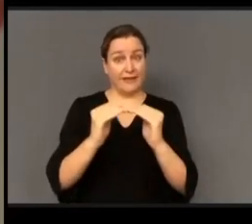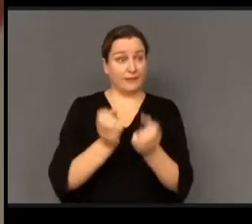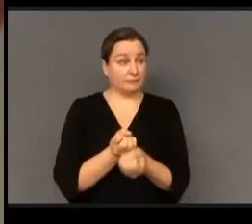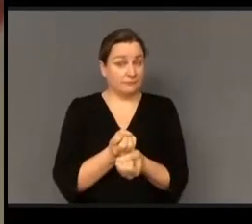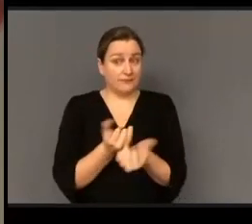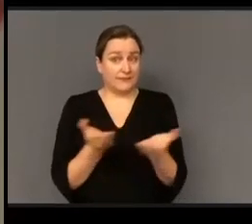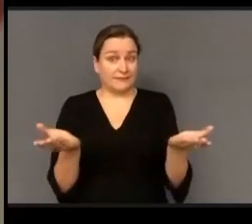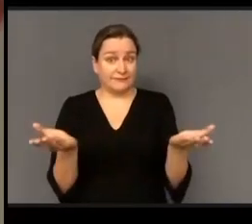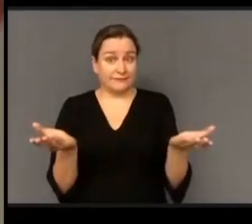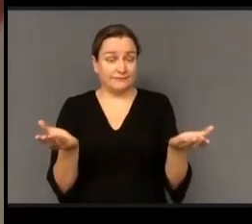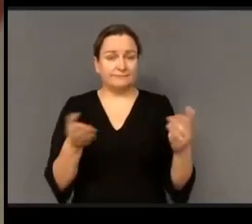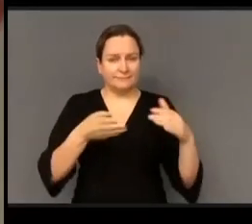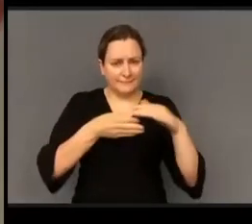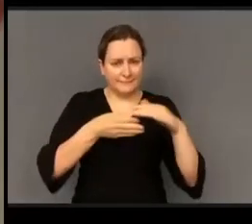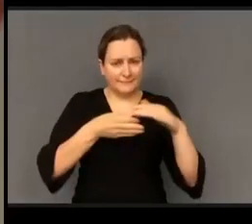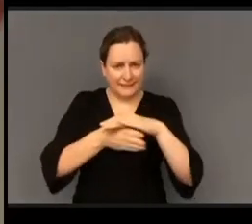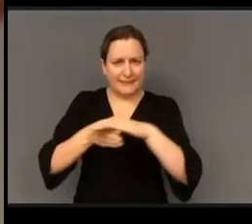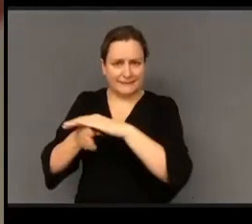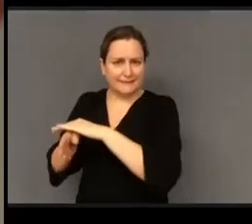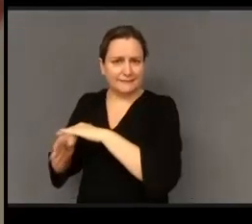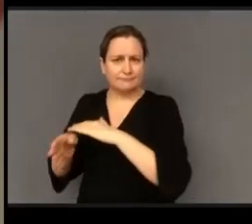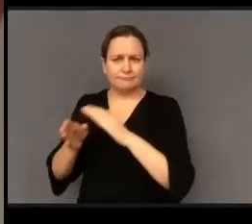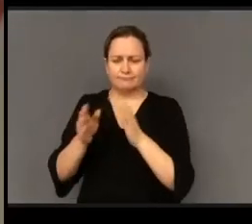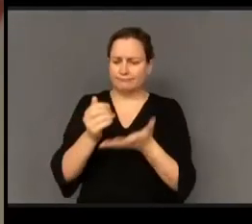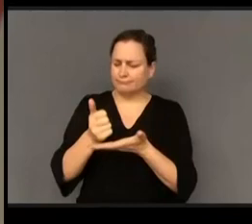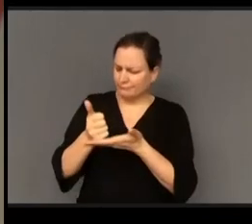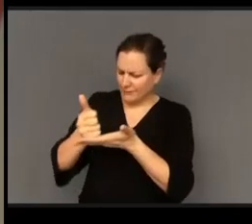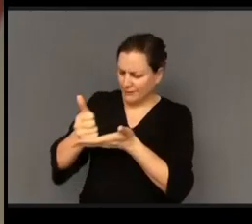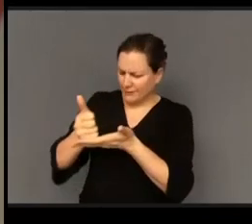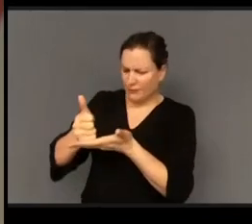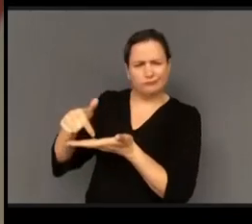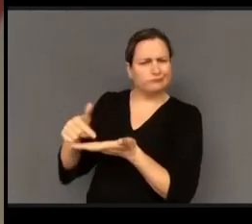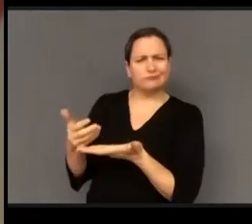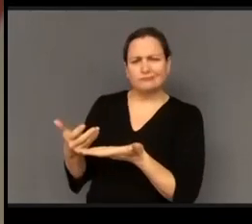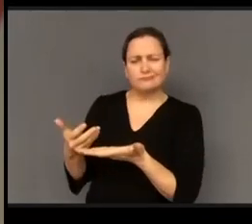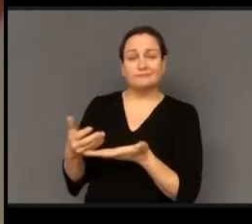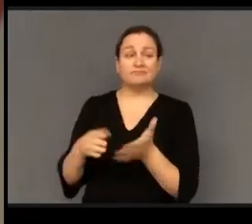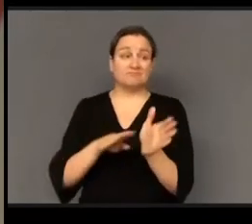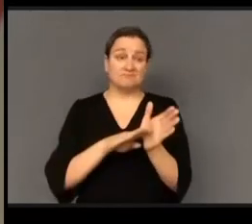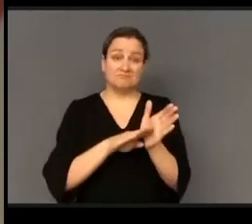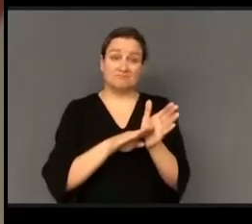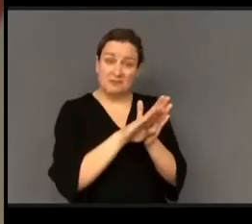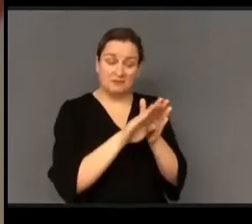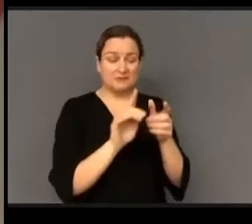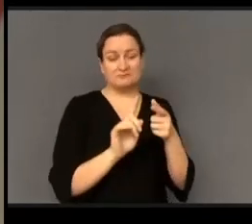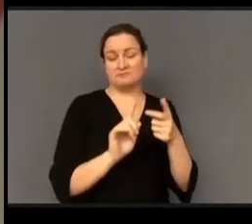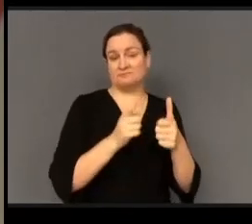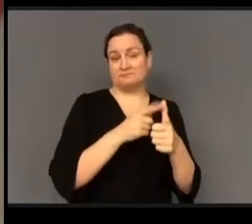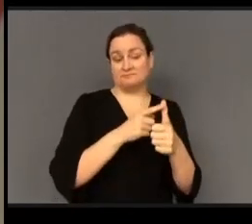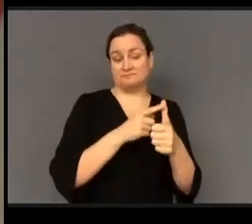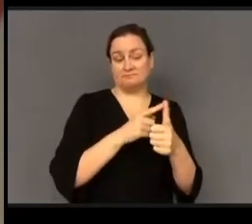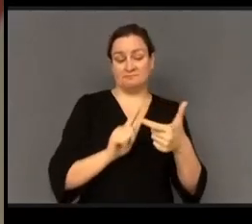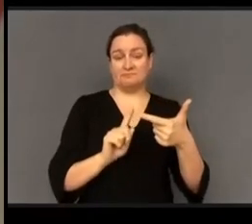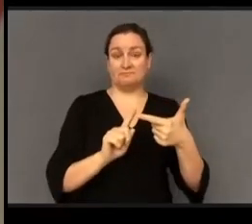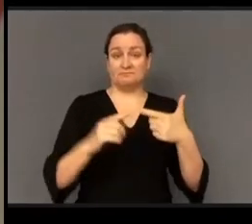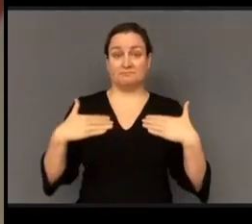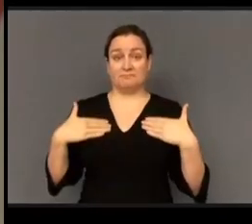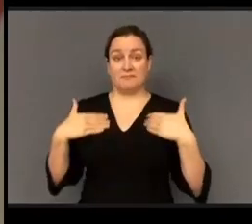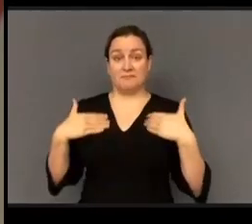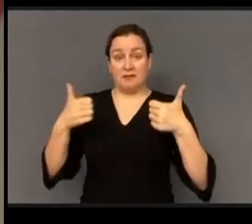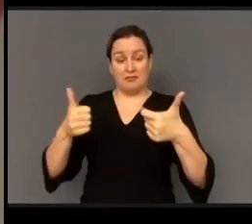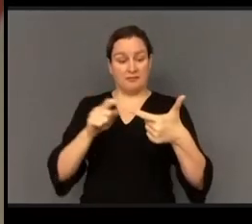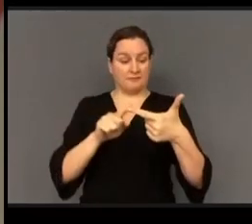gratuita y no fragmentada es fundamental para el desarrollo de distintas